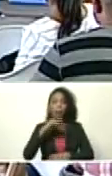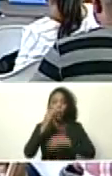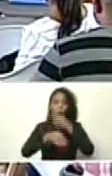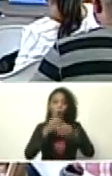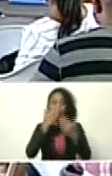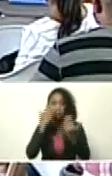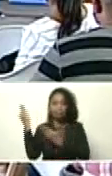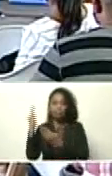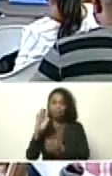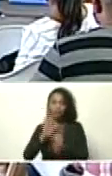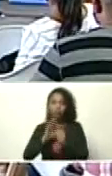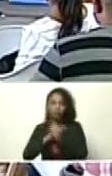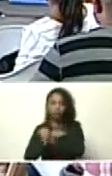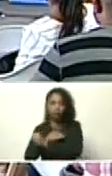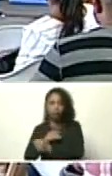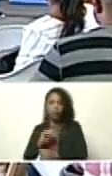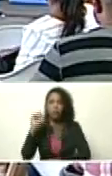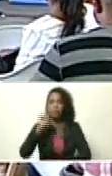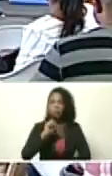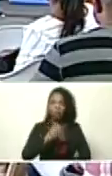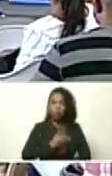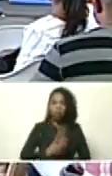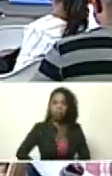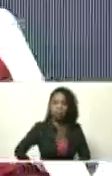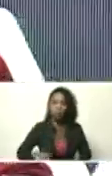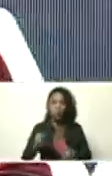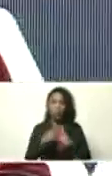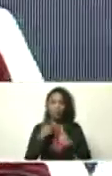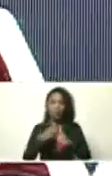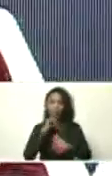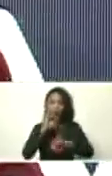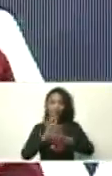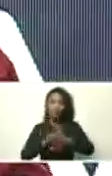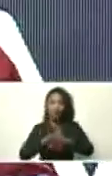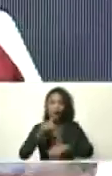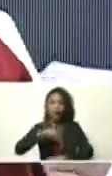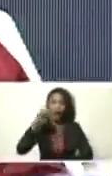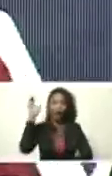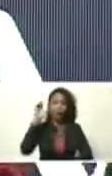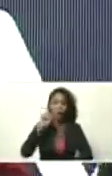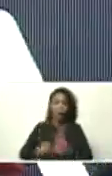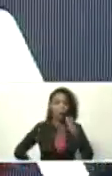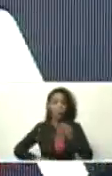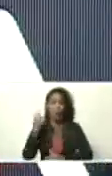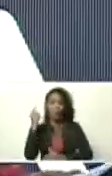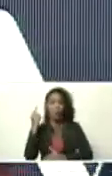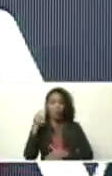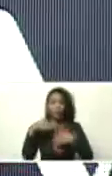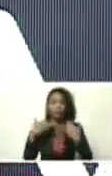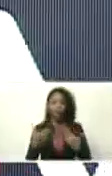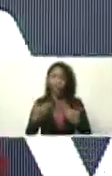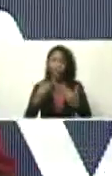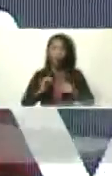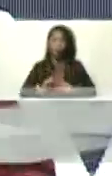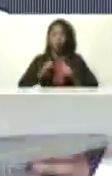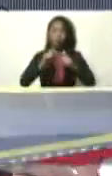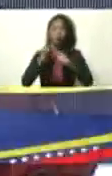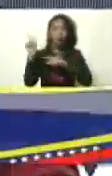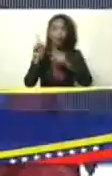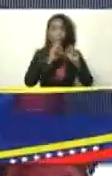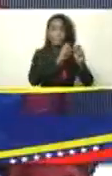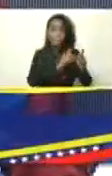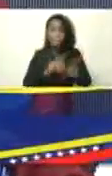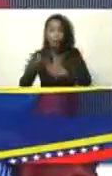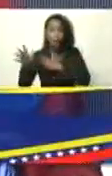Nahum. Sí, presidente. Bueno, en principio, informar que aquí en Caracas, una vez que comenzamos con este plan, que usted